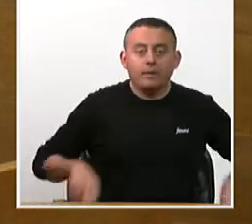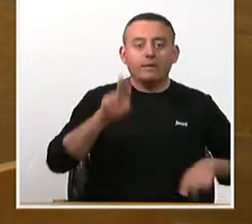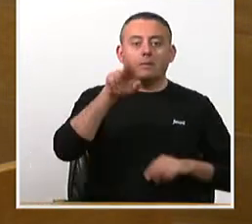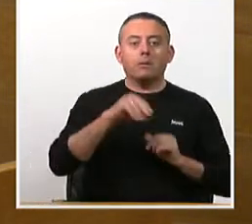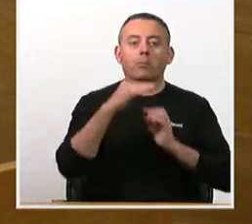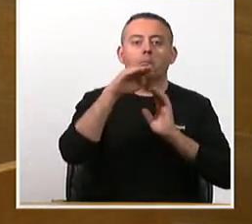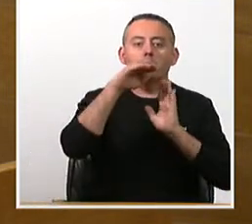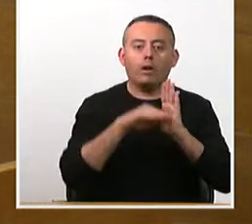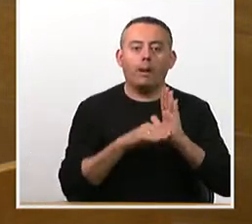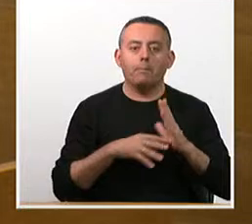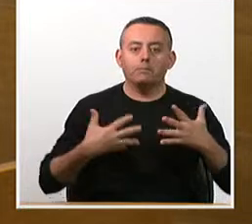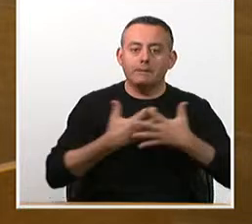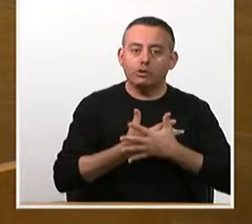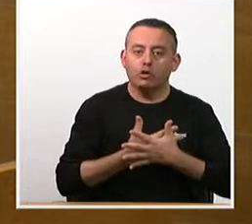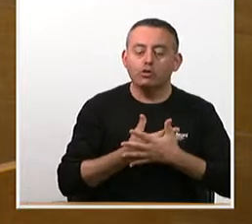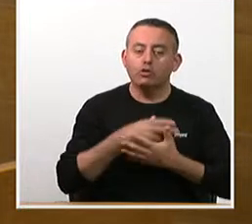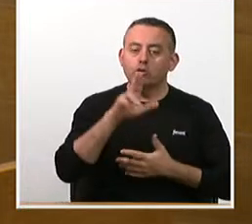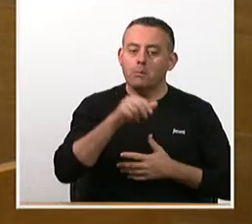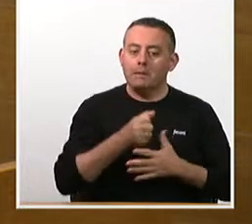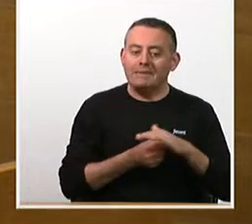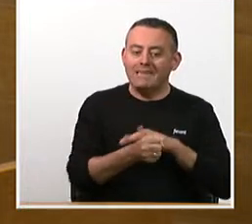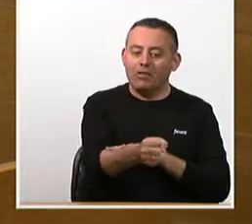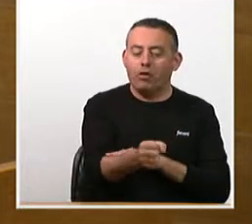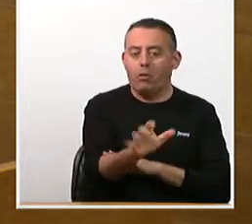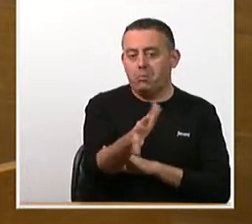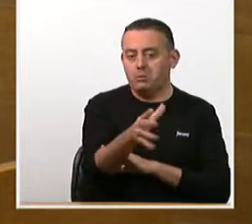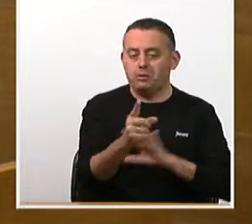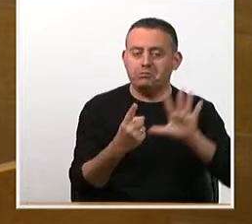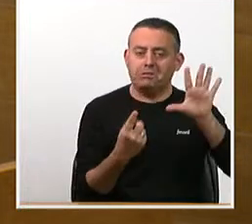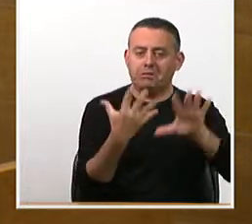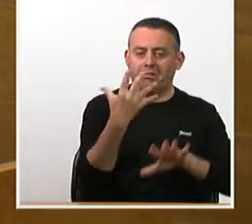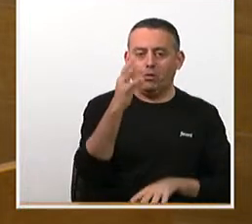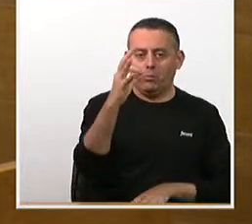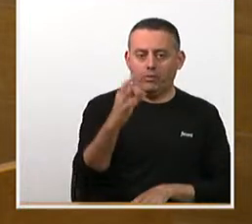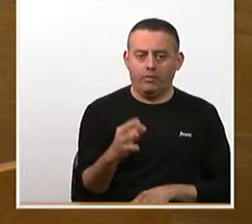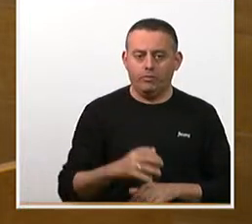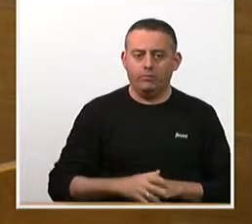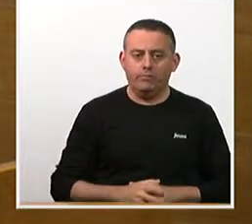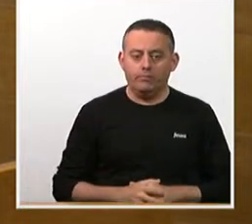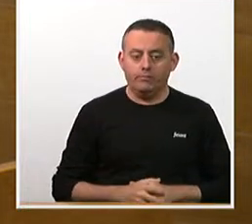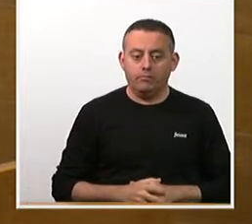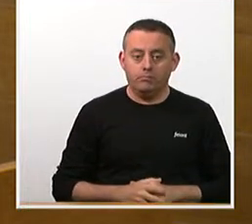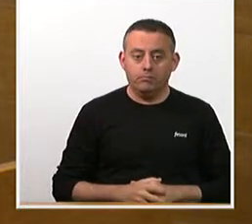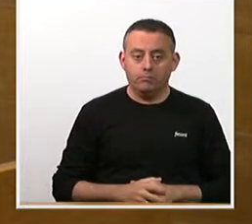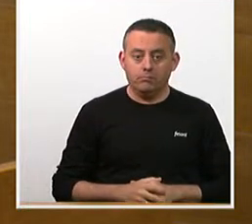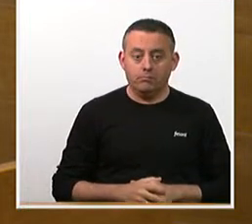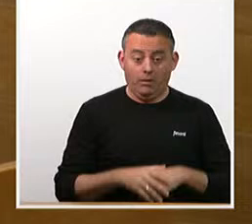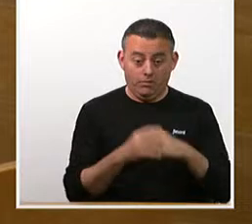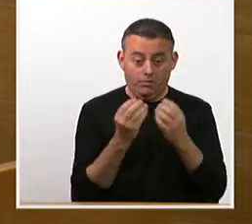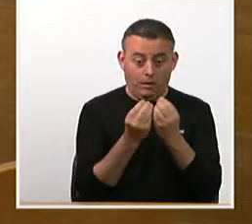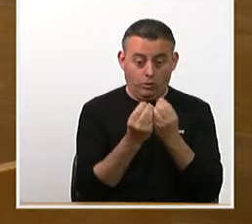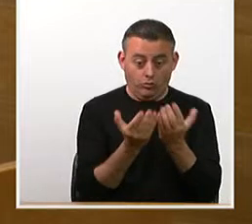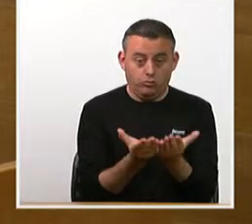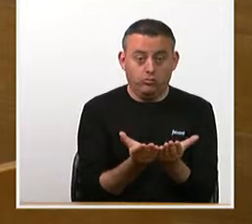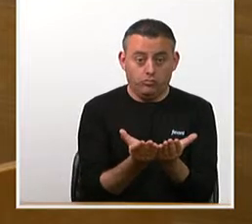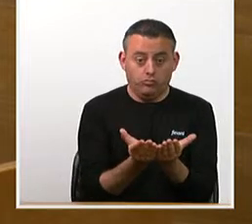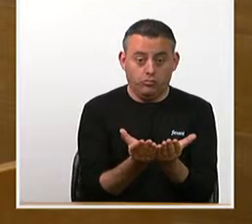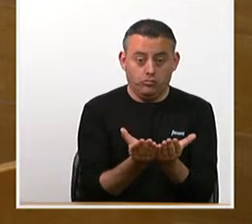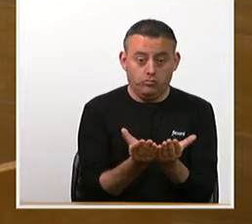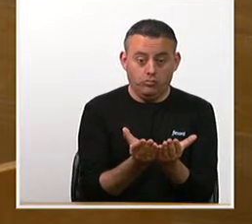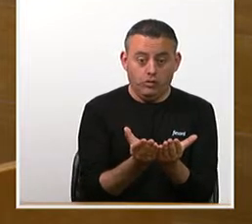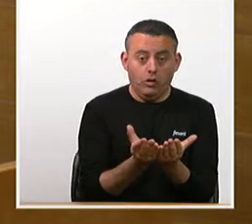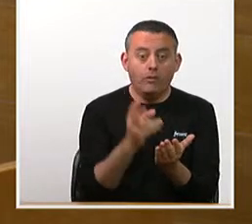torno al 6% y y en base a esos datos que ya digo Son datos realizados por estudios suyos